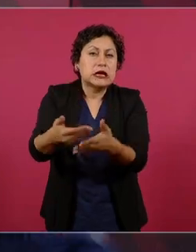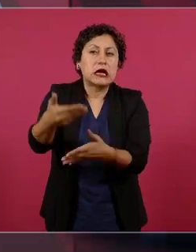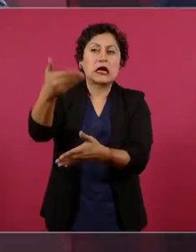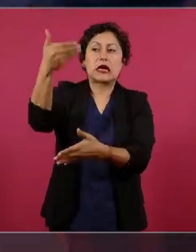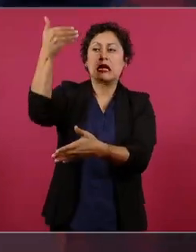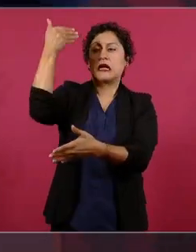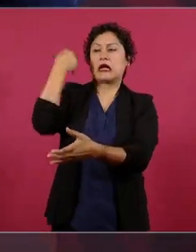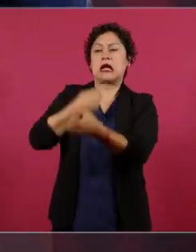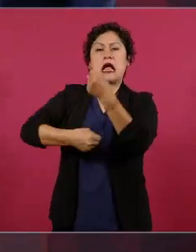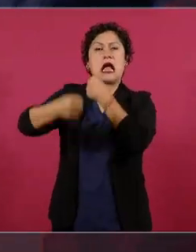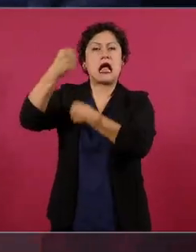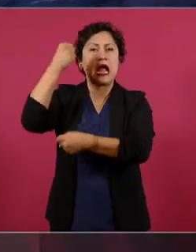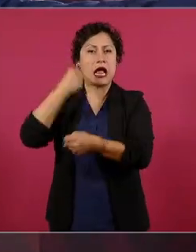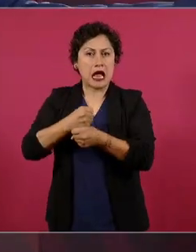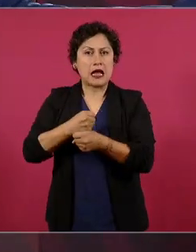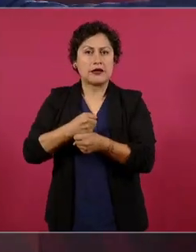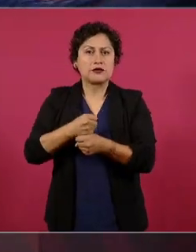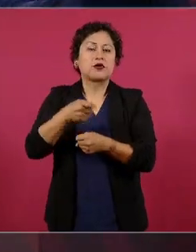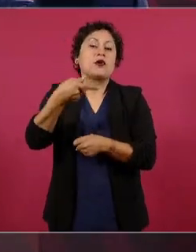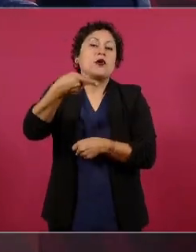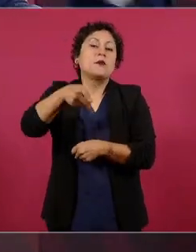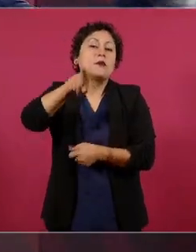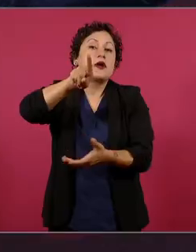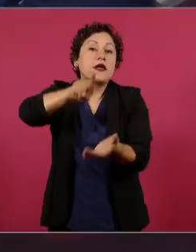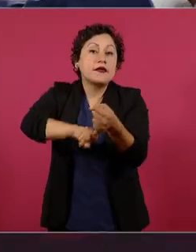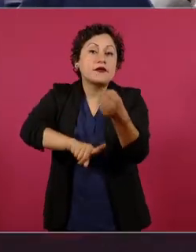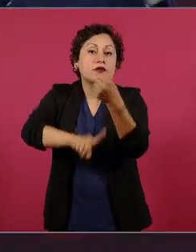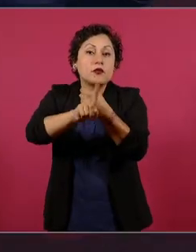Pero ahí está un abogado detrás